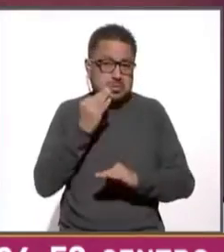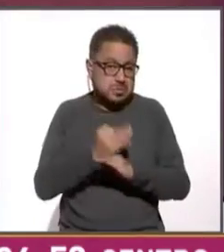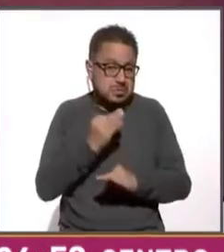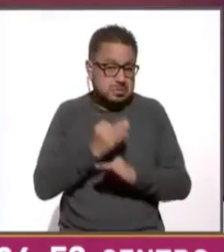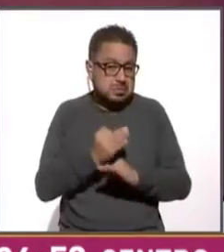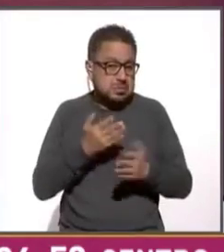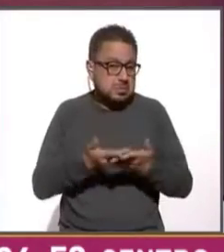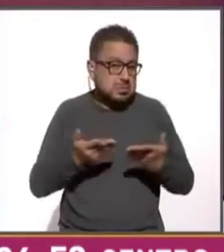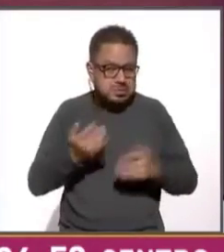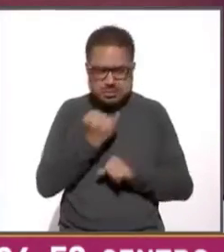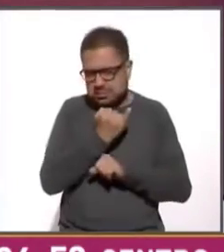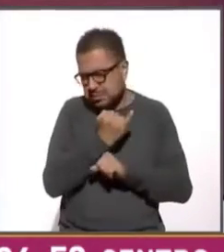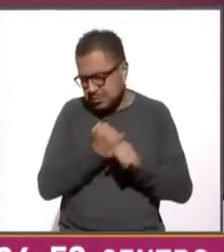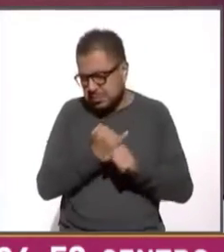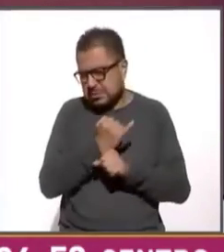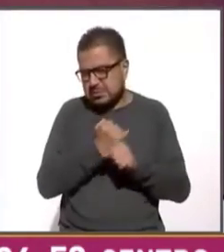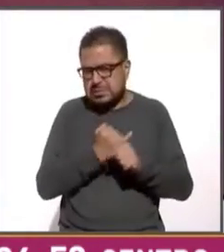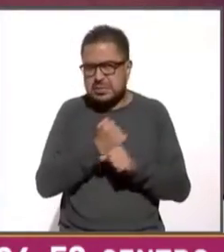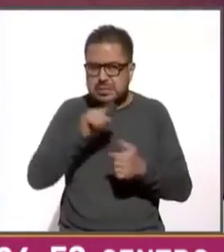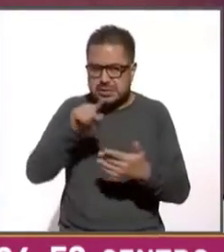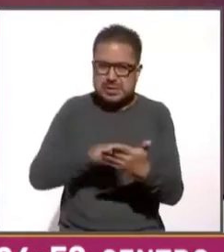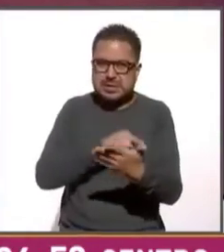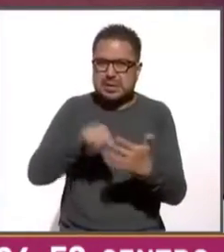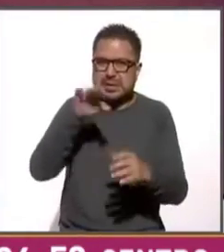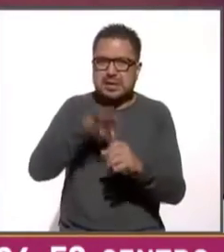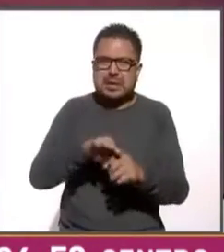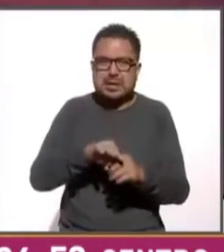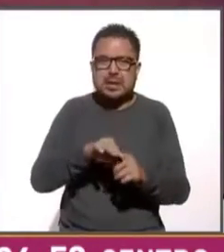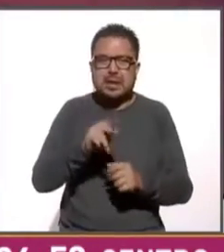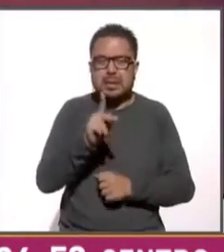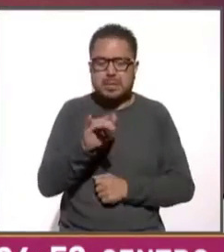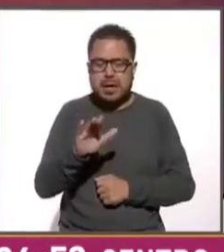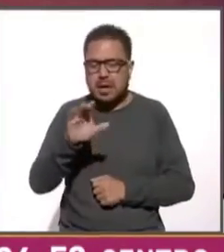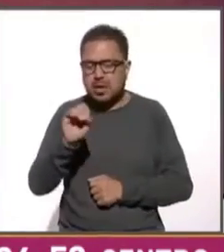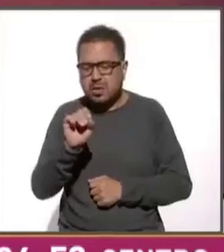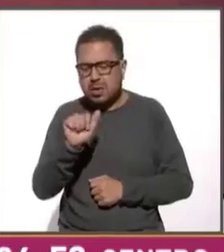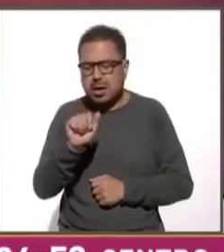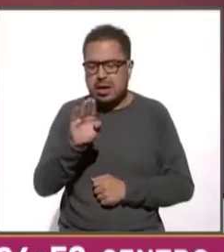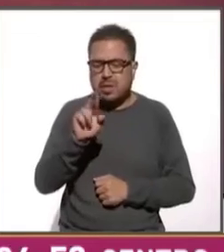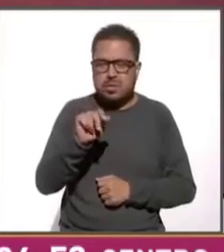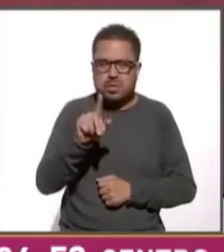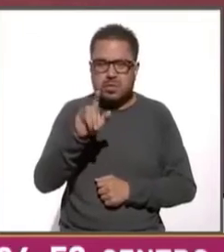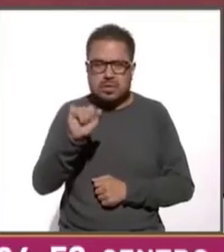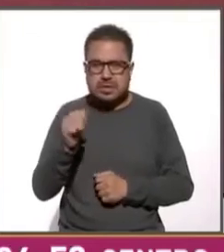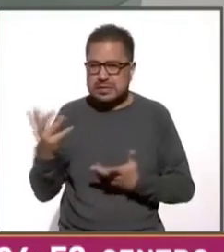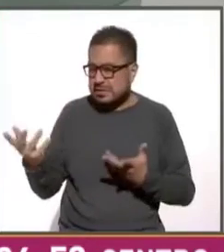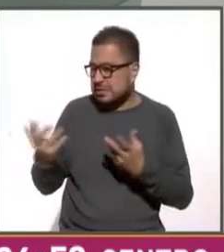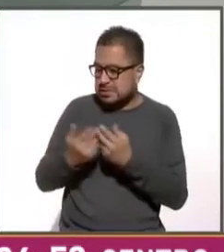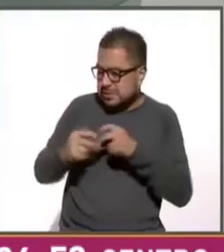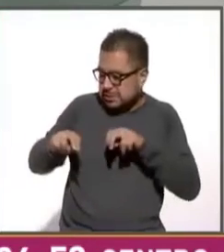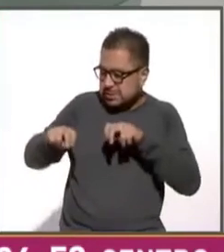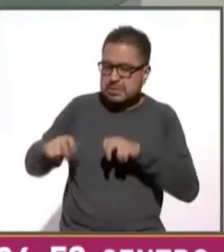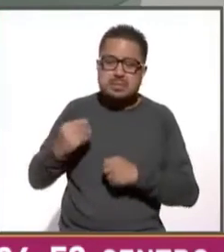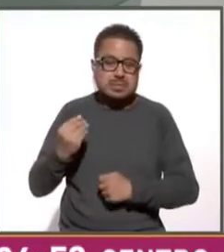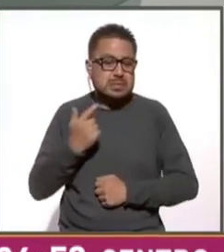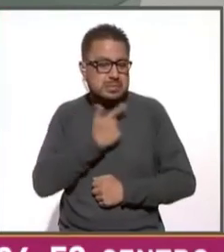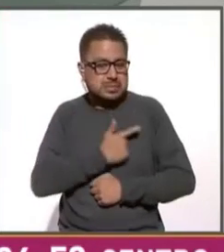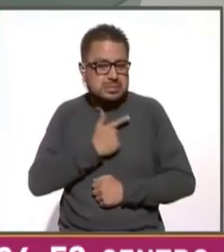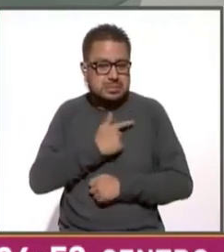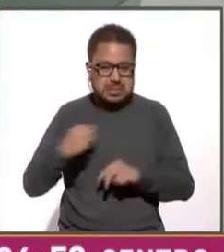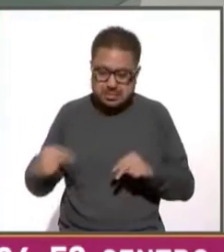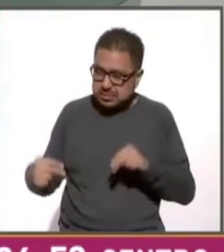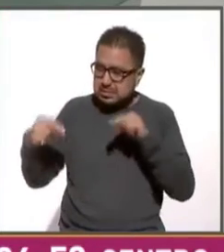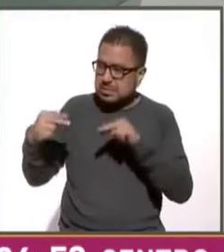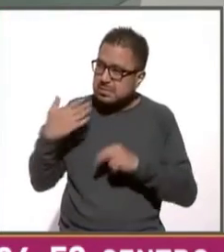ahora a analizar pues las elecciones con Francisco Abundis, director de Parametría en vivo aquí en el estudio. Paco, nos da mucho gusto verte y verte